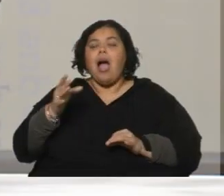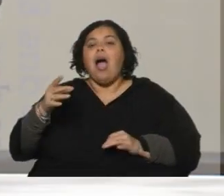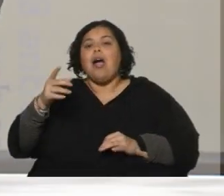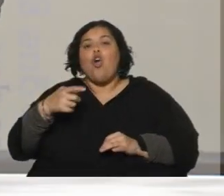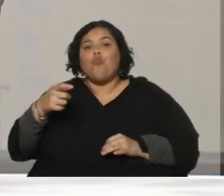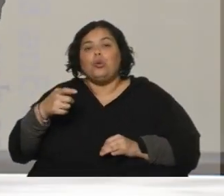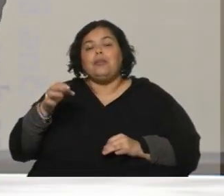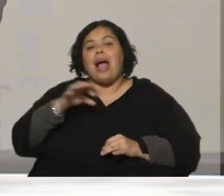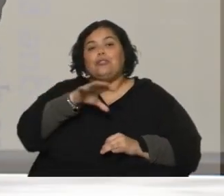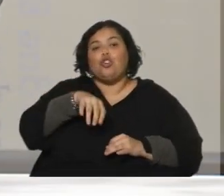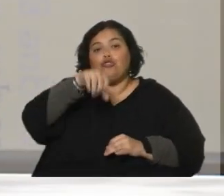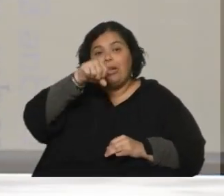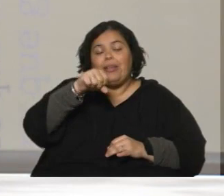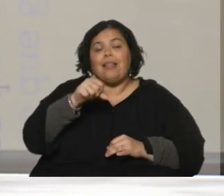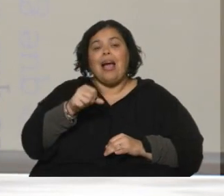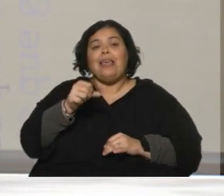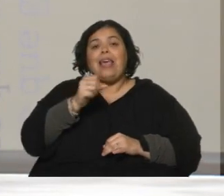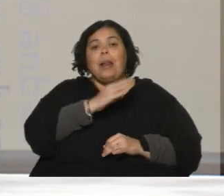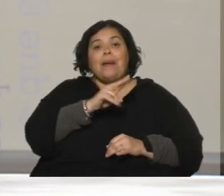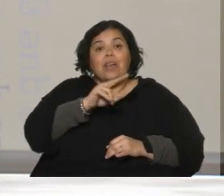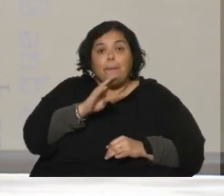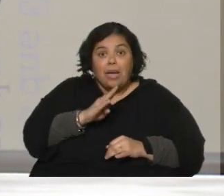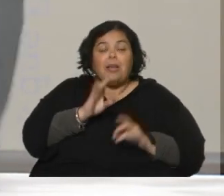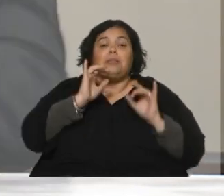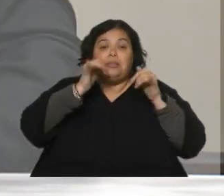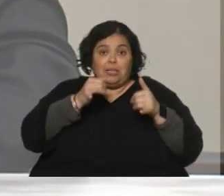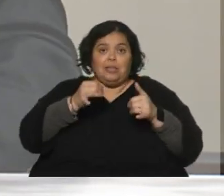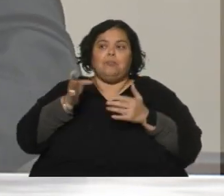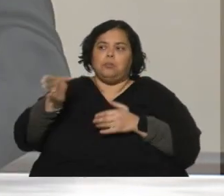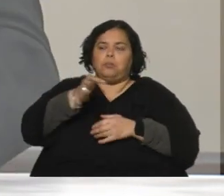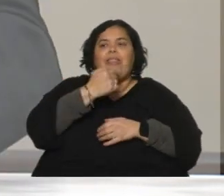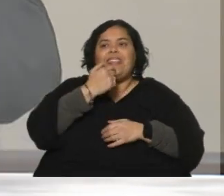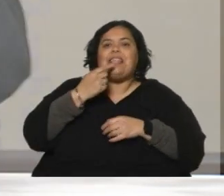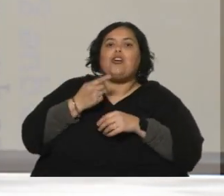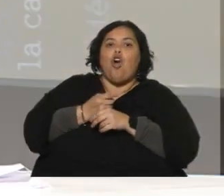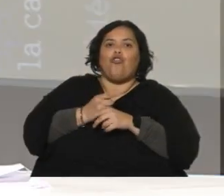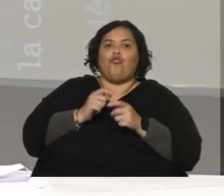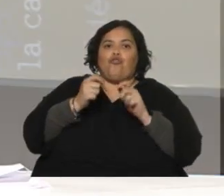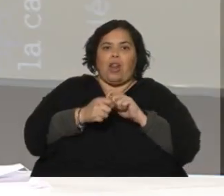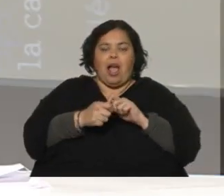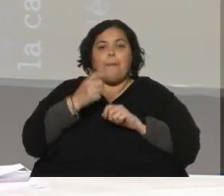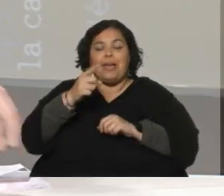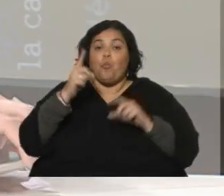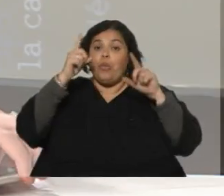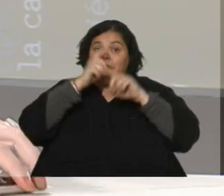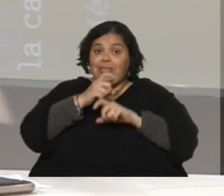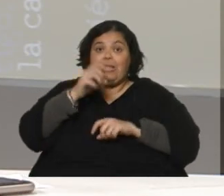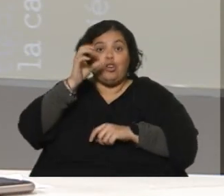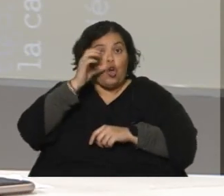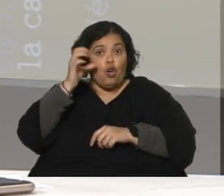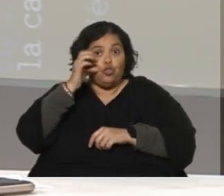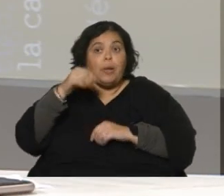lista y el PP por diferentes vías estarían en contra de la Reforma difícil la decisión para que había una cosa el día de mañana cuando